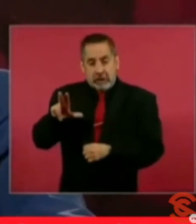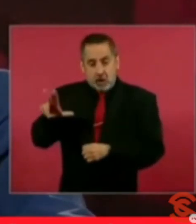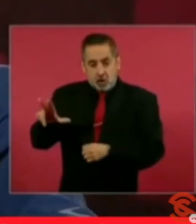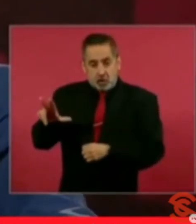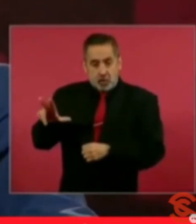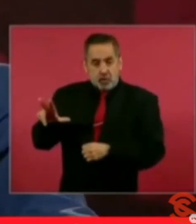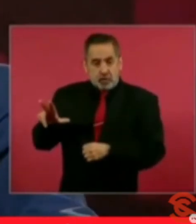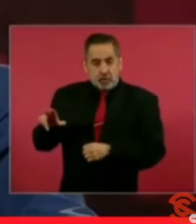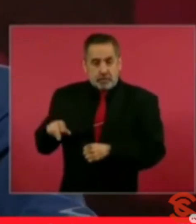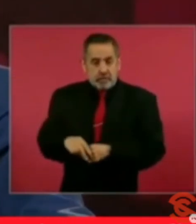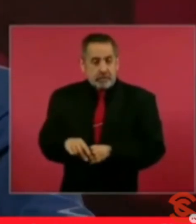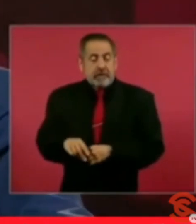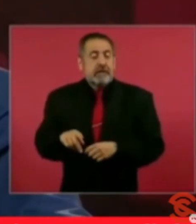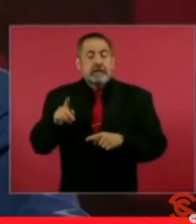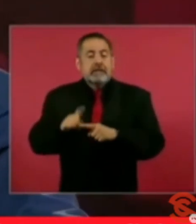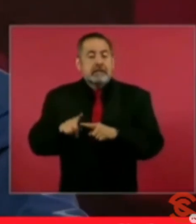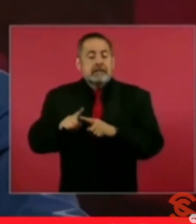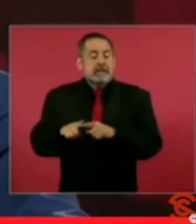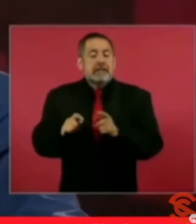el delegado